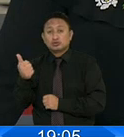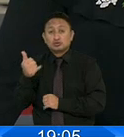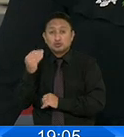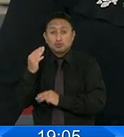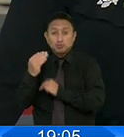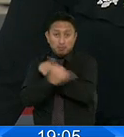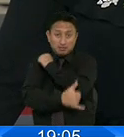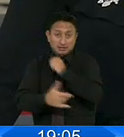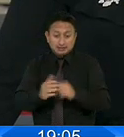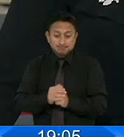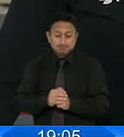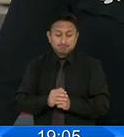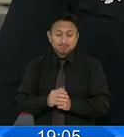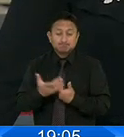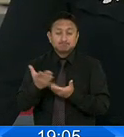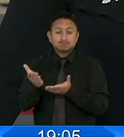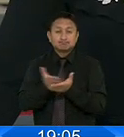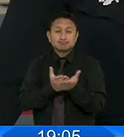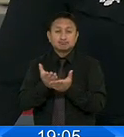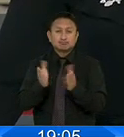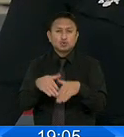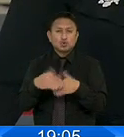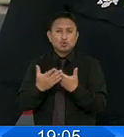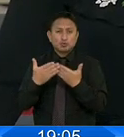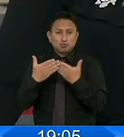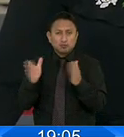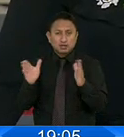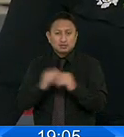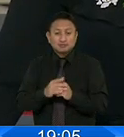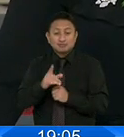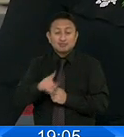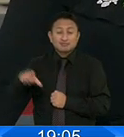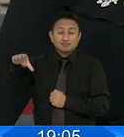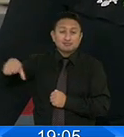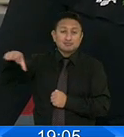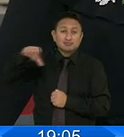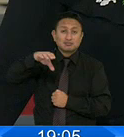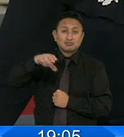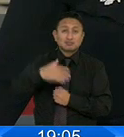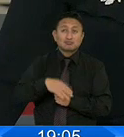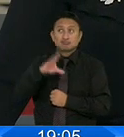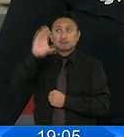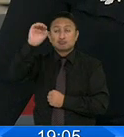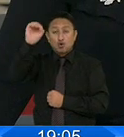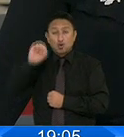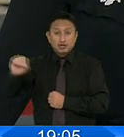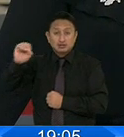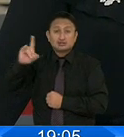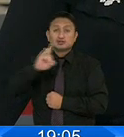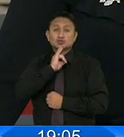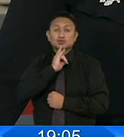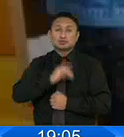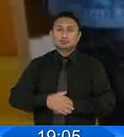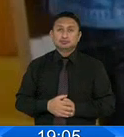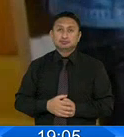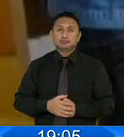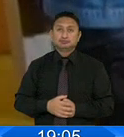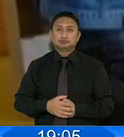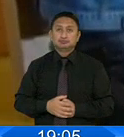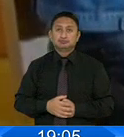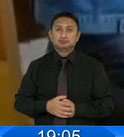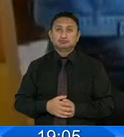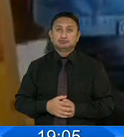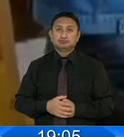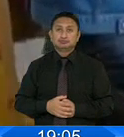El servicio democrático estará habilitado para varias ciudades del oeste de los Estados Unidos. Como